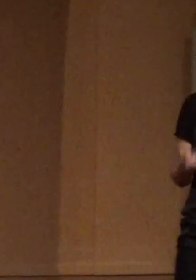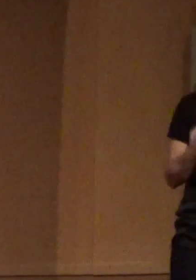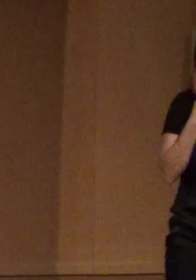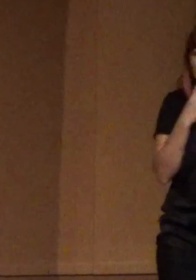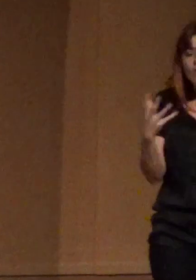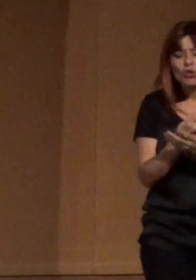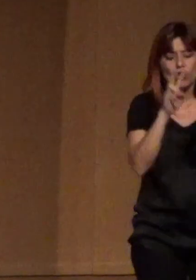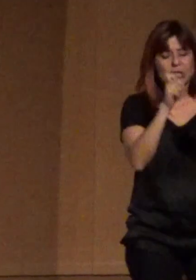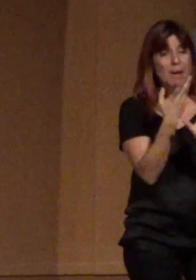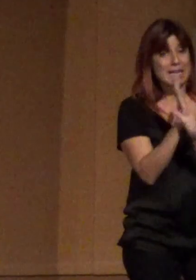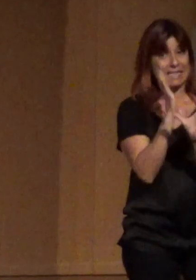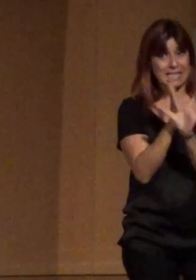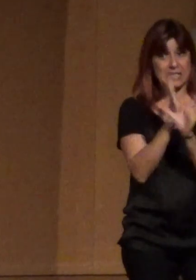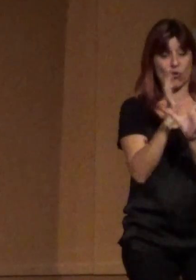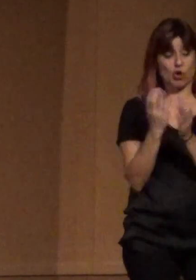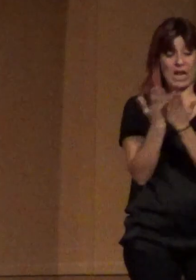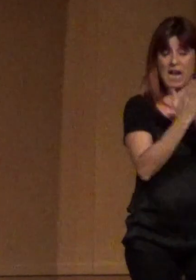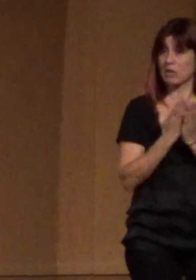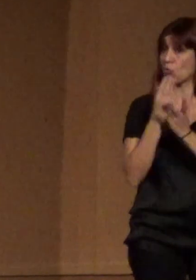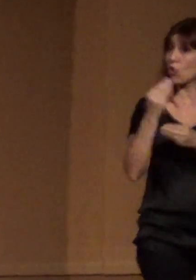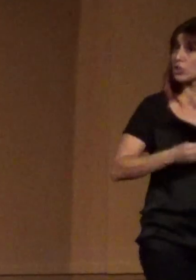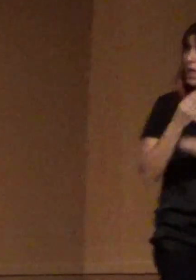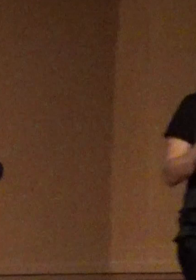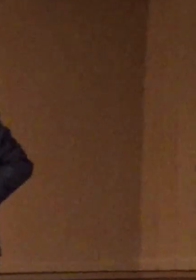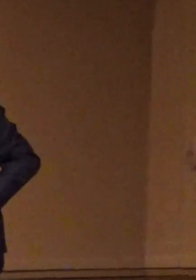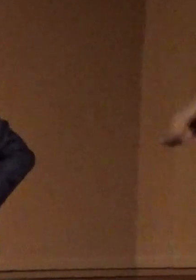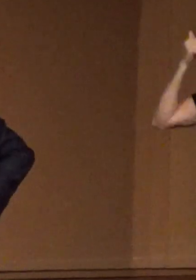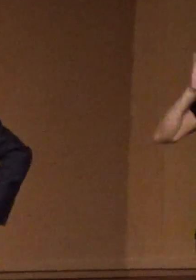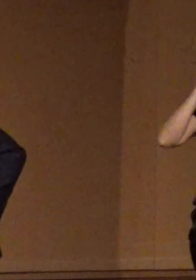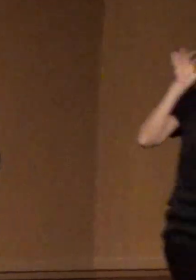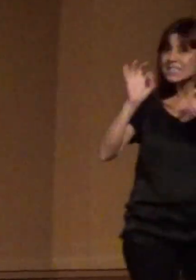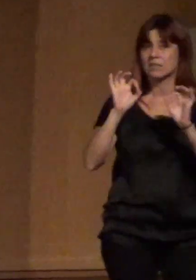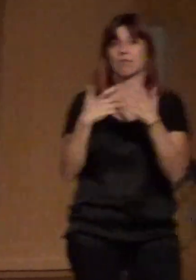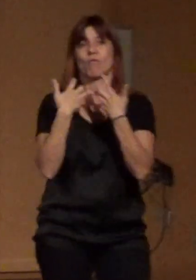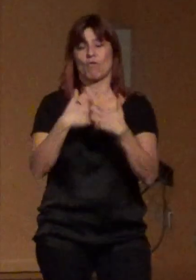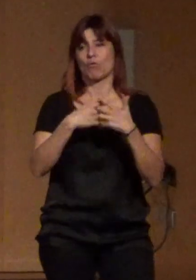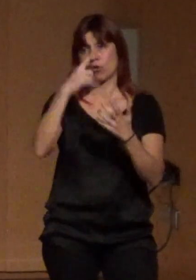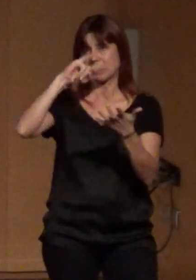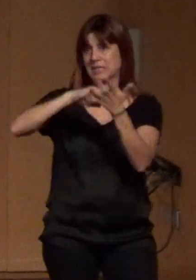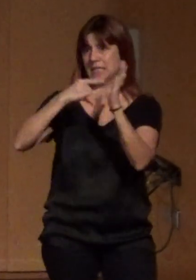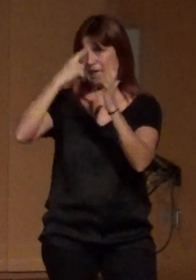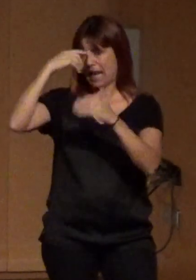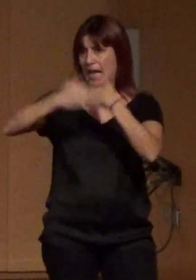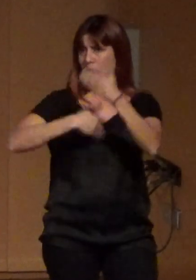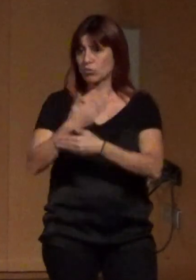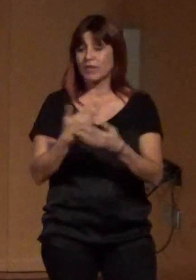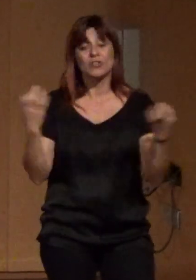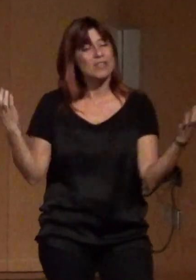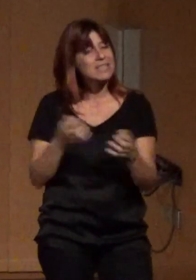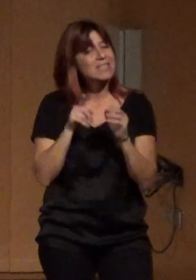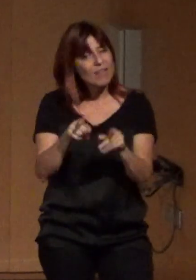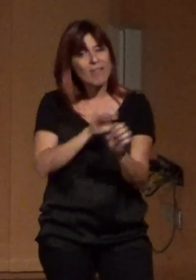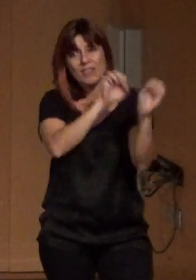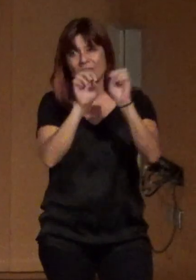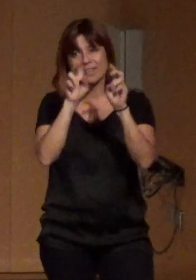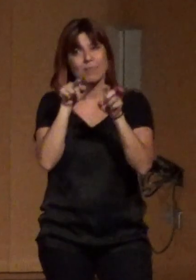neuropsicología de los estudios que se hacen, aquí están los de las funciones ejecutivas, y hay que entender un poco lo que es la paradigma de todo este trastorno, ¿no? Hay